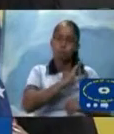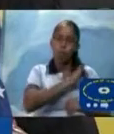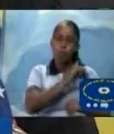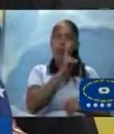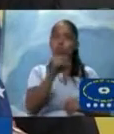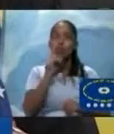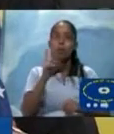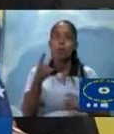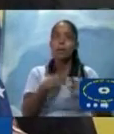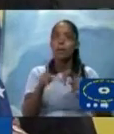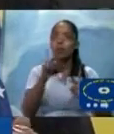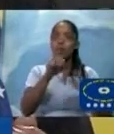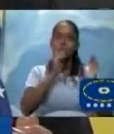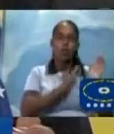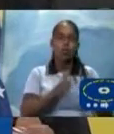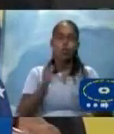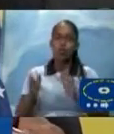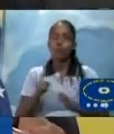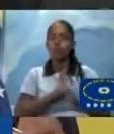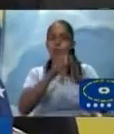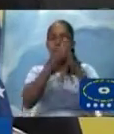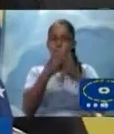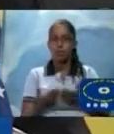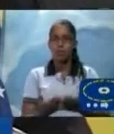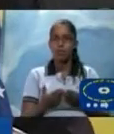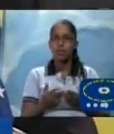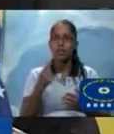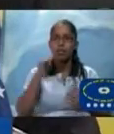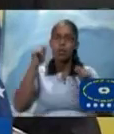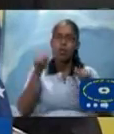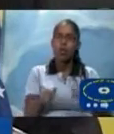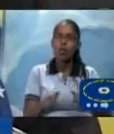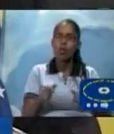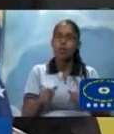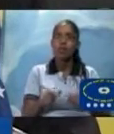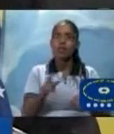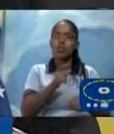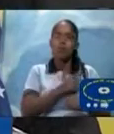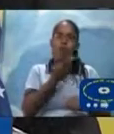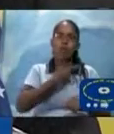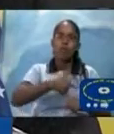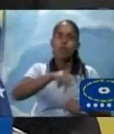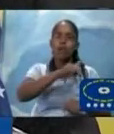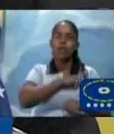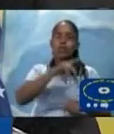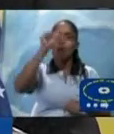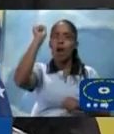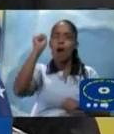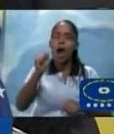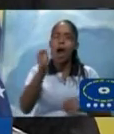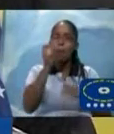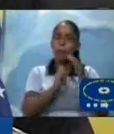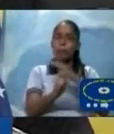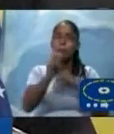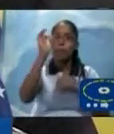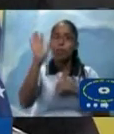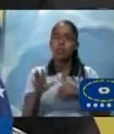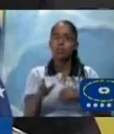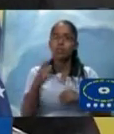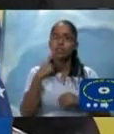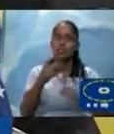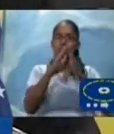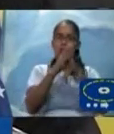pero no está conforme a las Escrituras. Dígame hoy en día, los falsos apóstoles, que dice